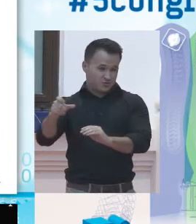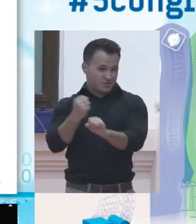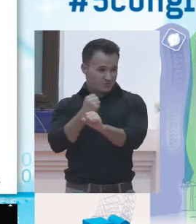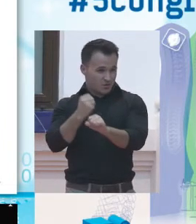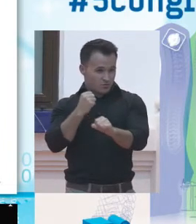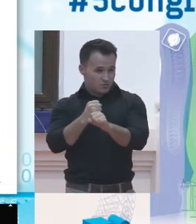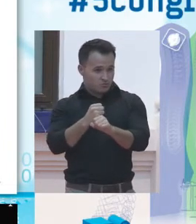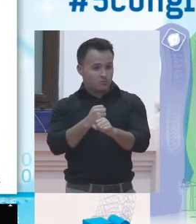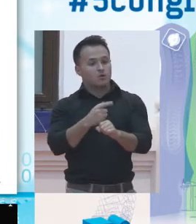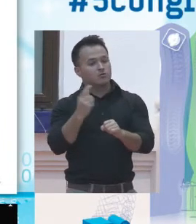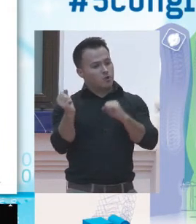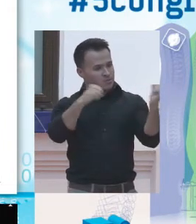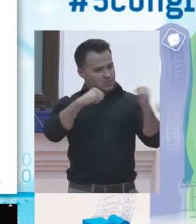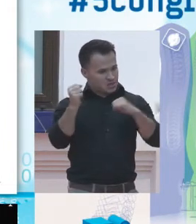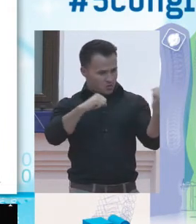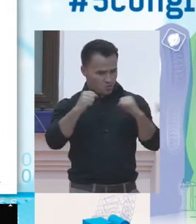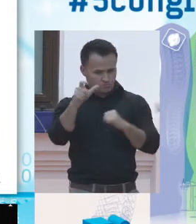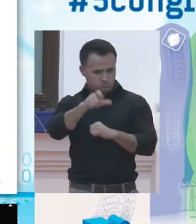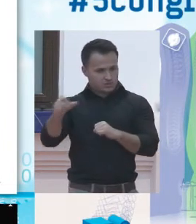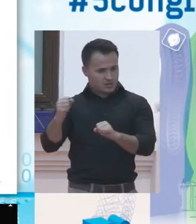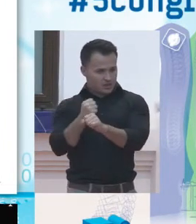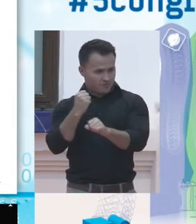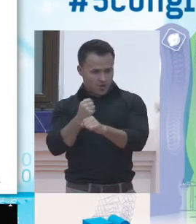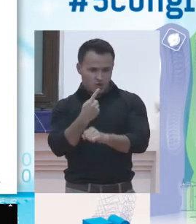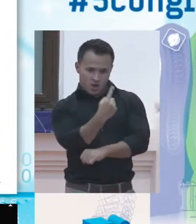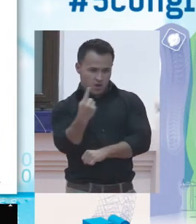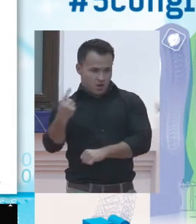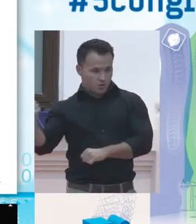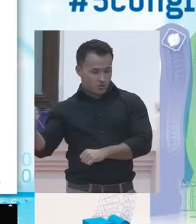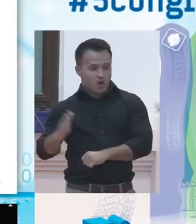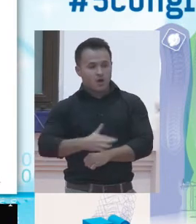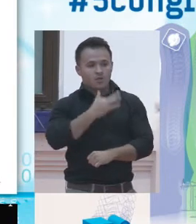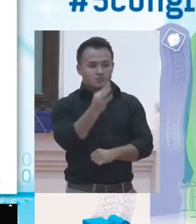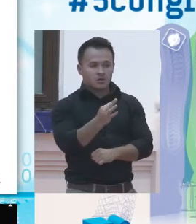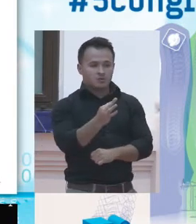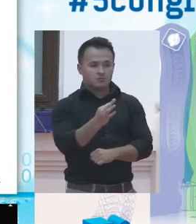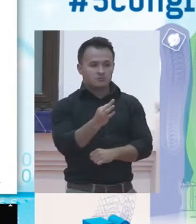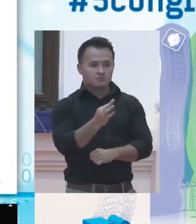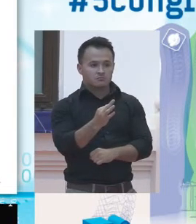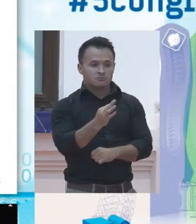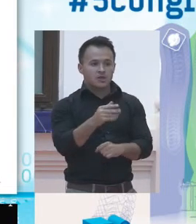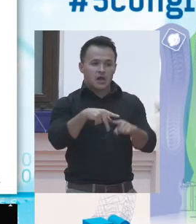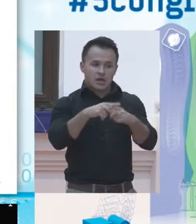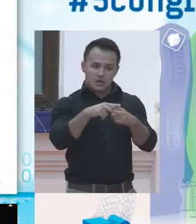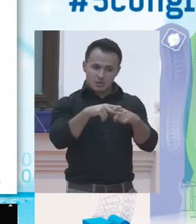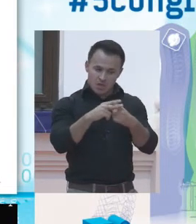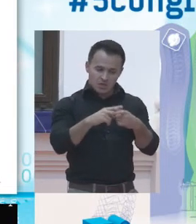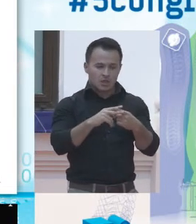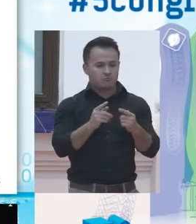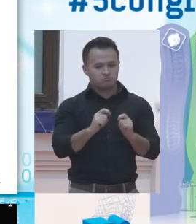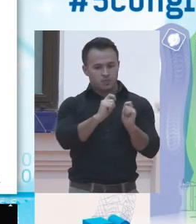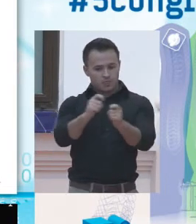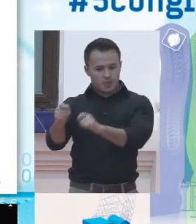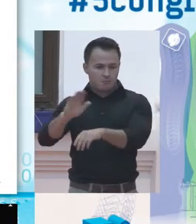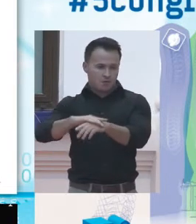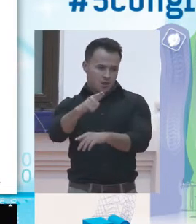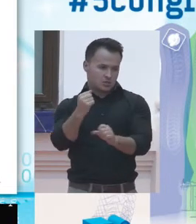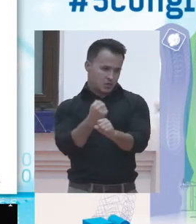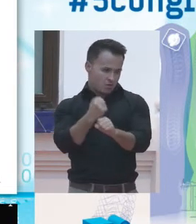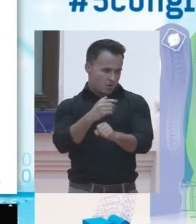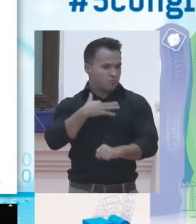selectivos con el puesto de trabajo que le damos a cada persona y además le proporcionamos las herramientas y los medios para que pueda llevar a cabo